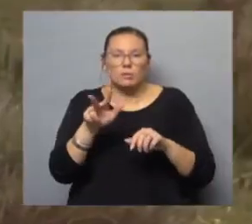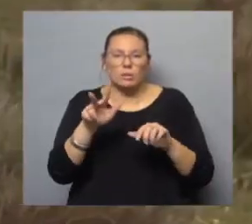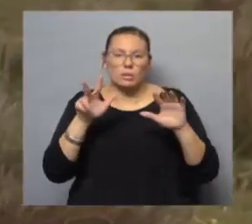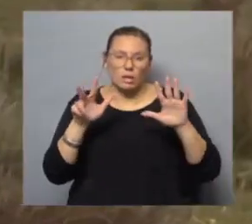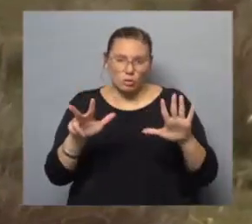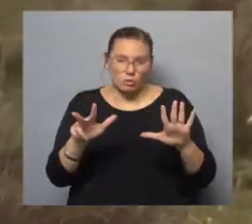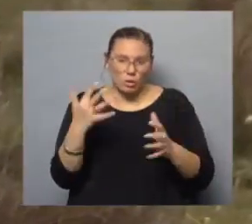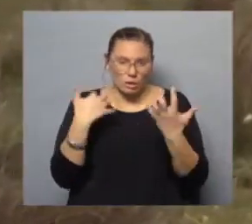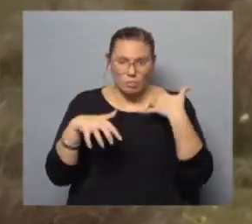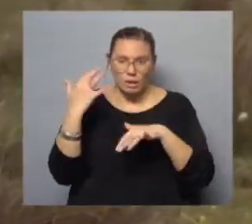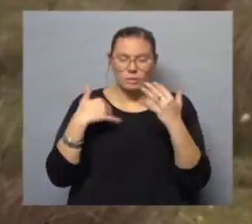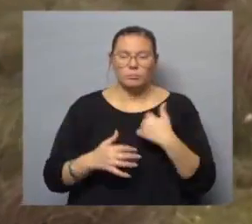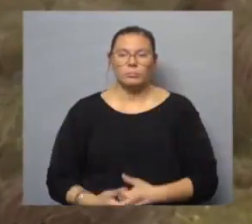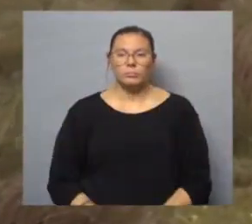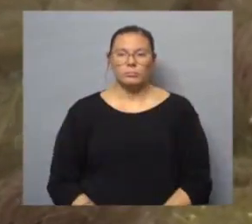individuos.